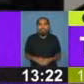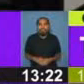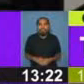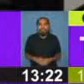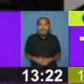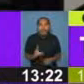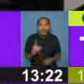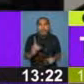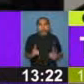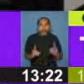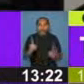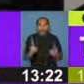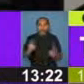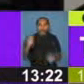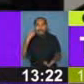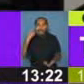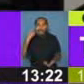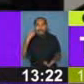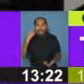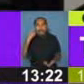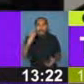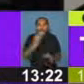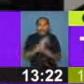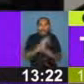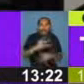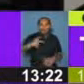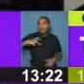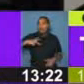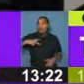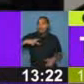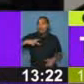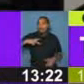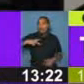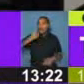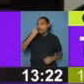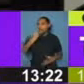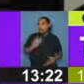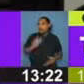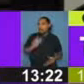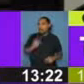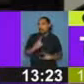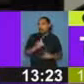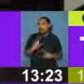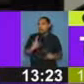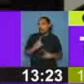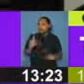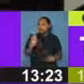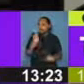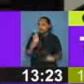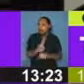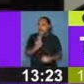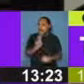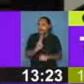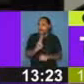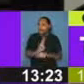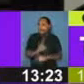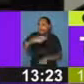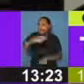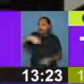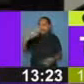algunos que andan pensando en privatizar la escuela pública Cuidado con la privatización de la